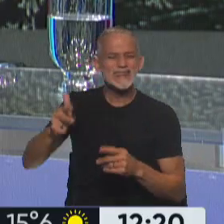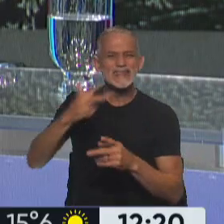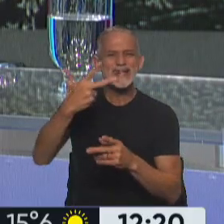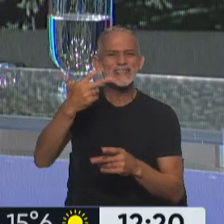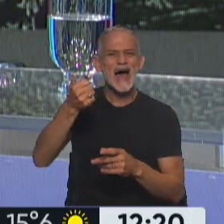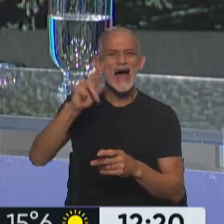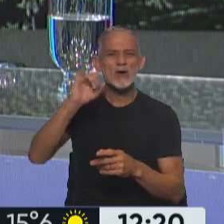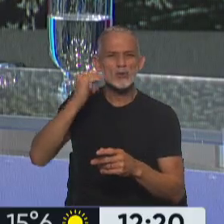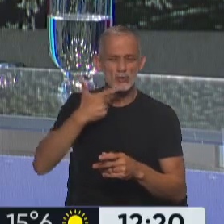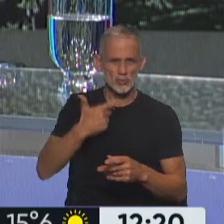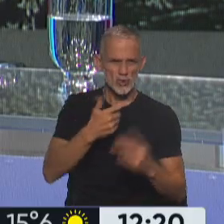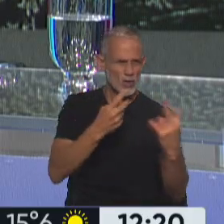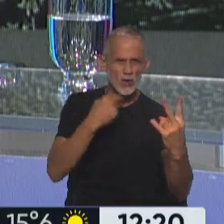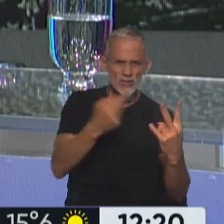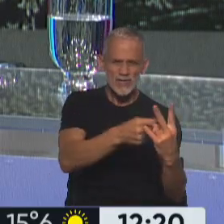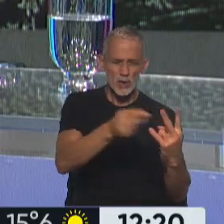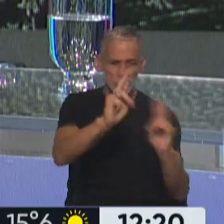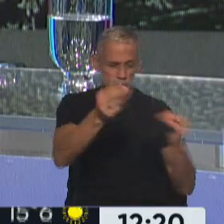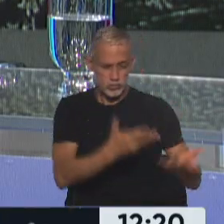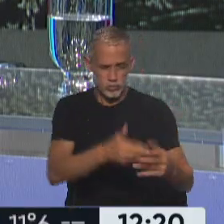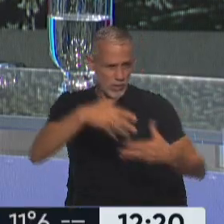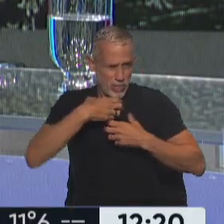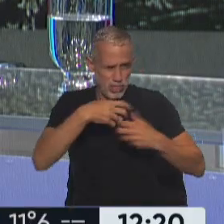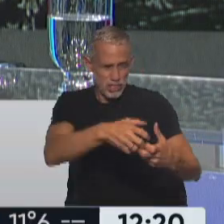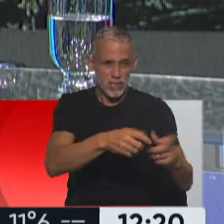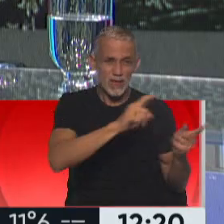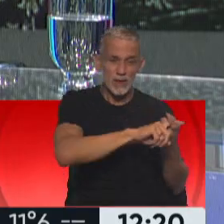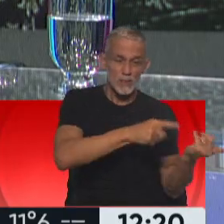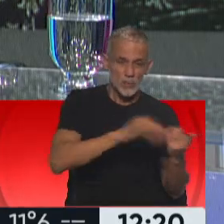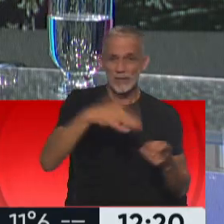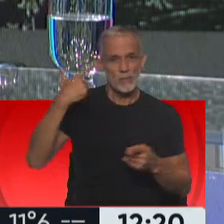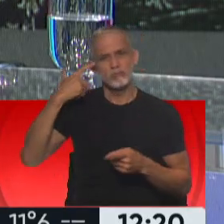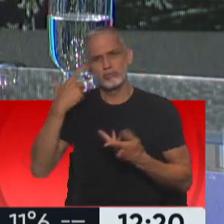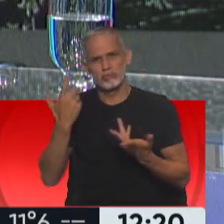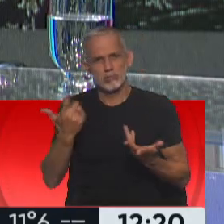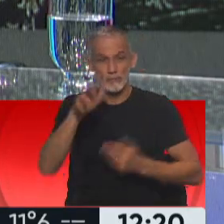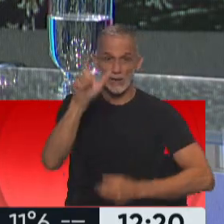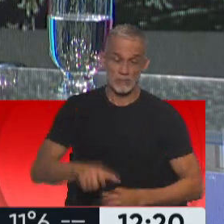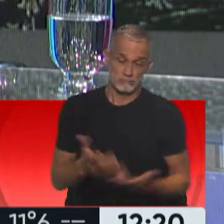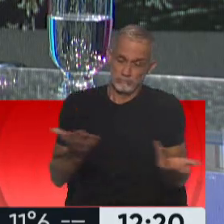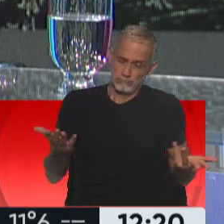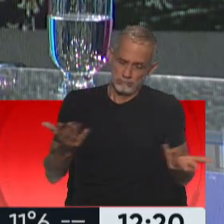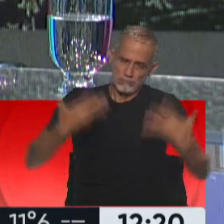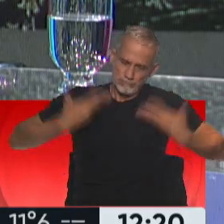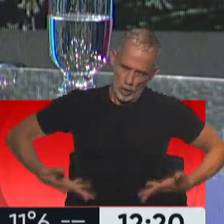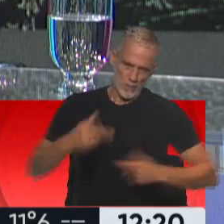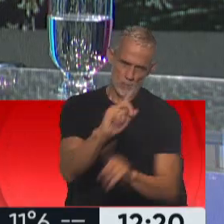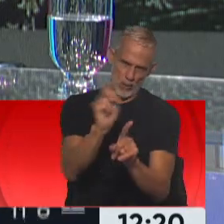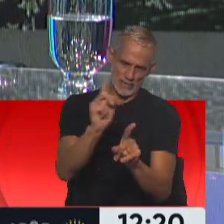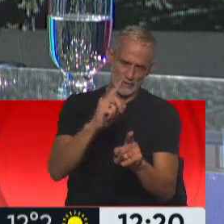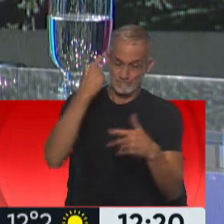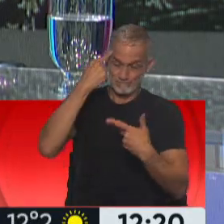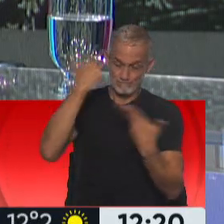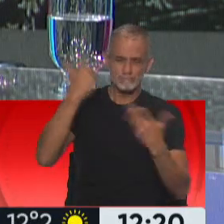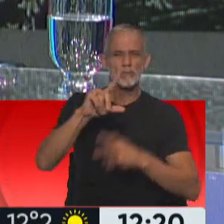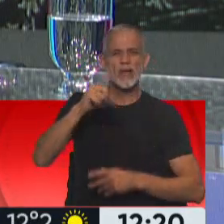matar a las dos criaturas, matar a su mujer y después suicidarse. Claramente una persona fuera de sí, ¿no? Absolutamente fuera de eje.